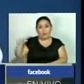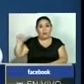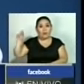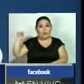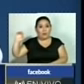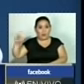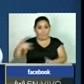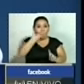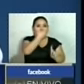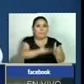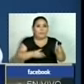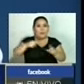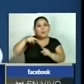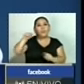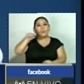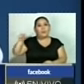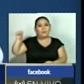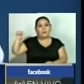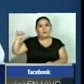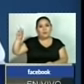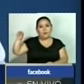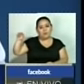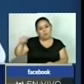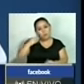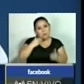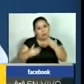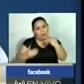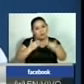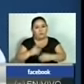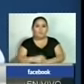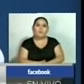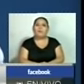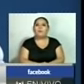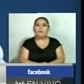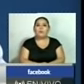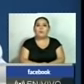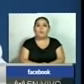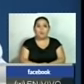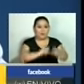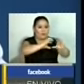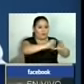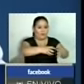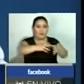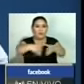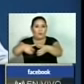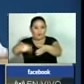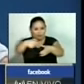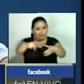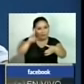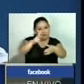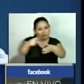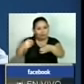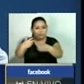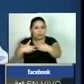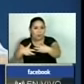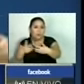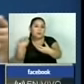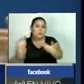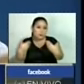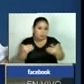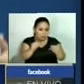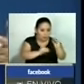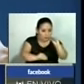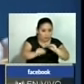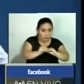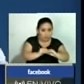Simán, en presencia de las autoridades del Ejecutivo. Mire, cada sector ha enviado al Ministerio de Trabajo los protocolos